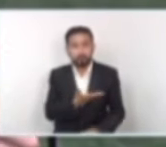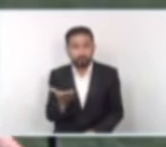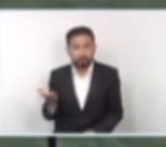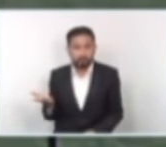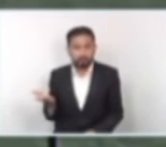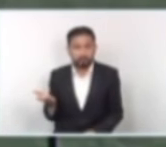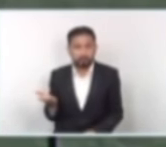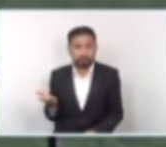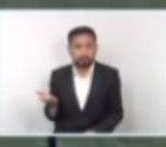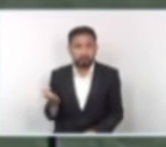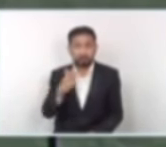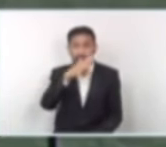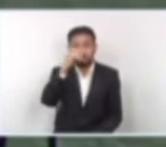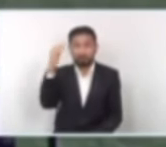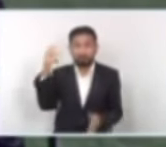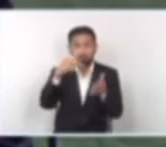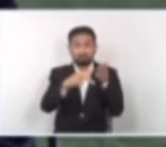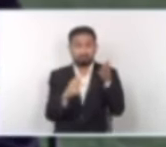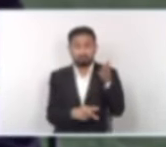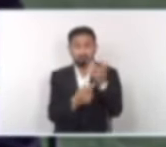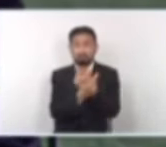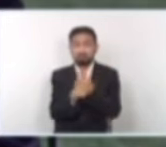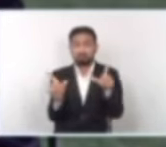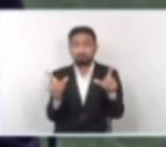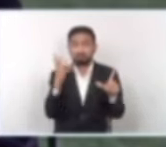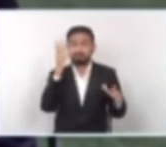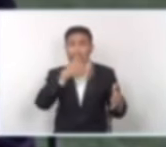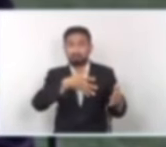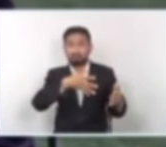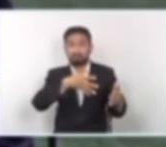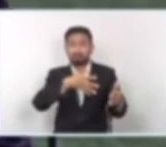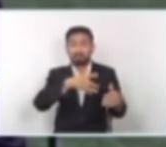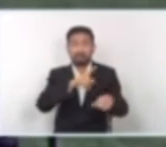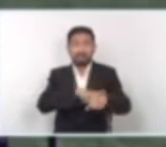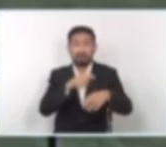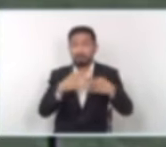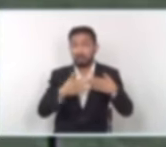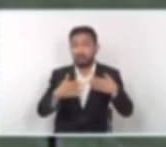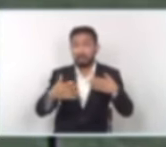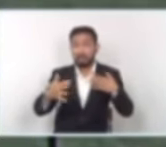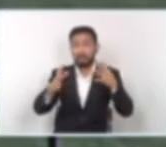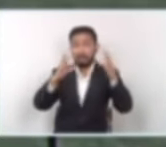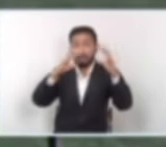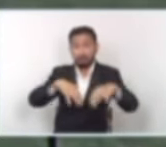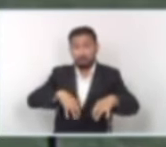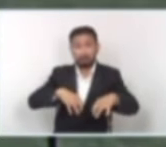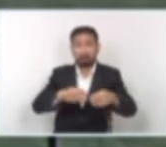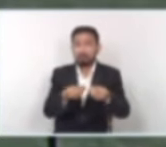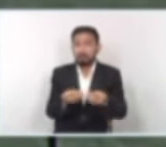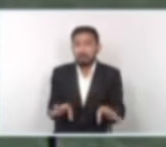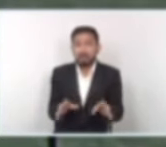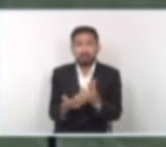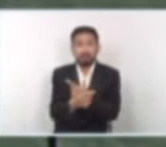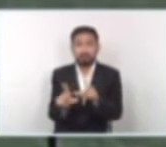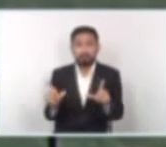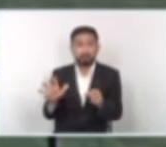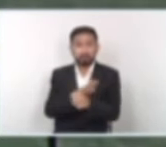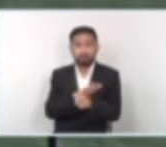una nación abandona sus principios que la hacen libre, es solo cuestión de tiempo para que pierda su libertad por completo.